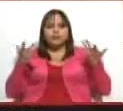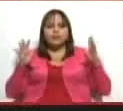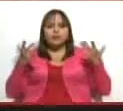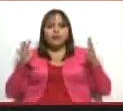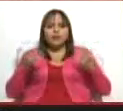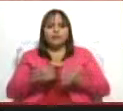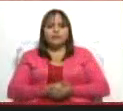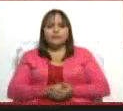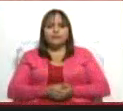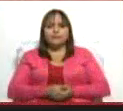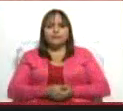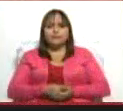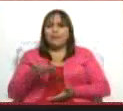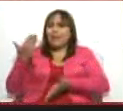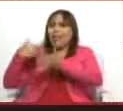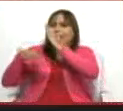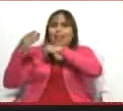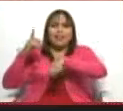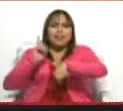Hace mucho tiempo.